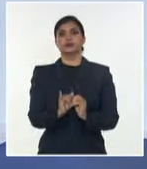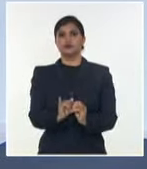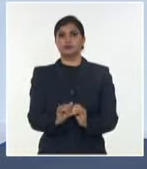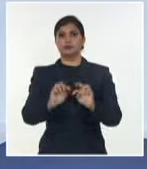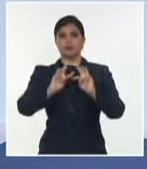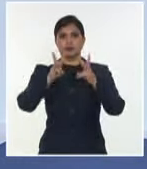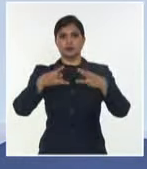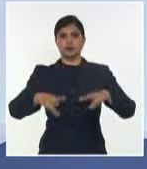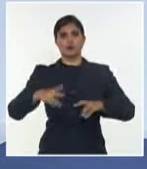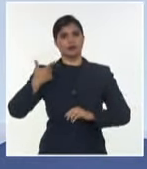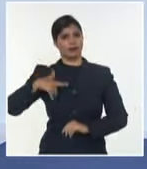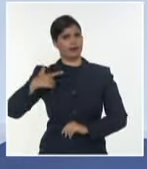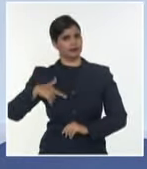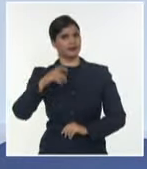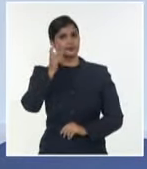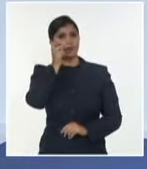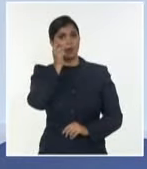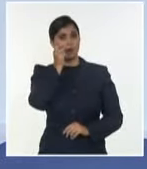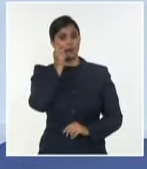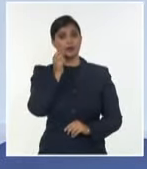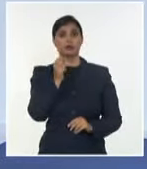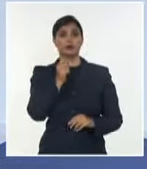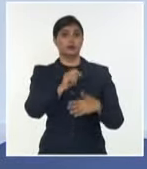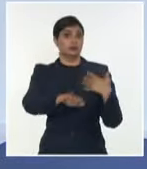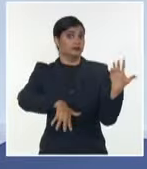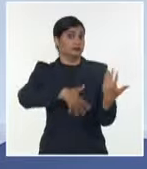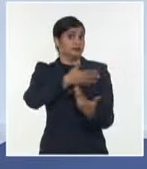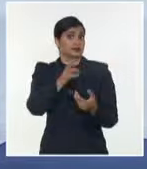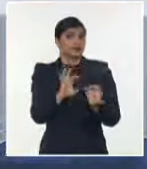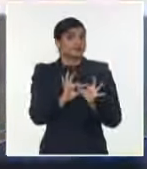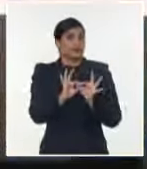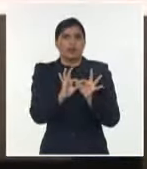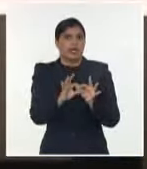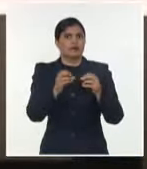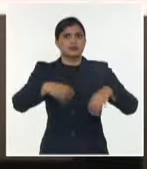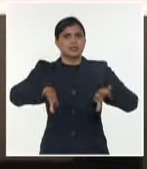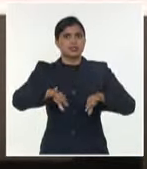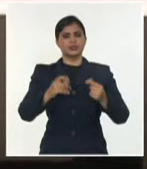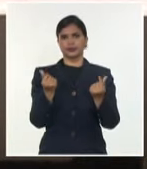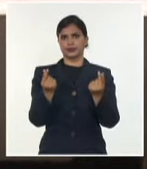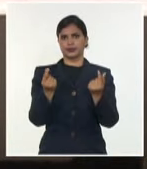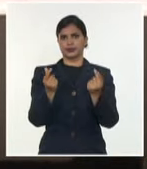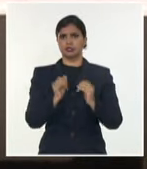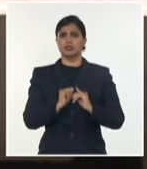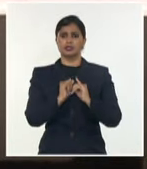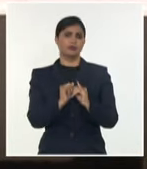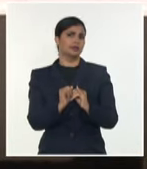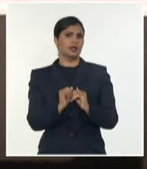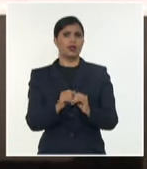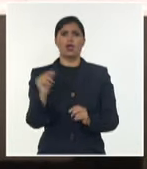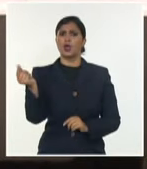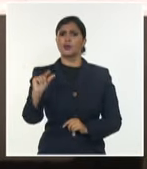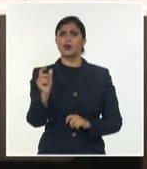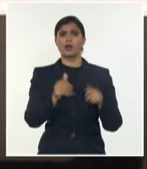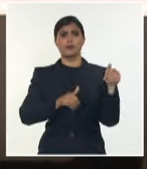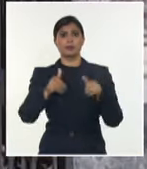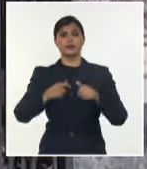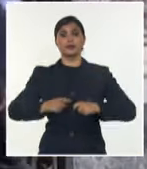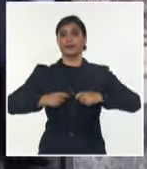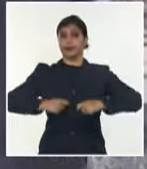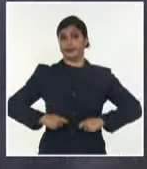argentinos. Cotani deja la cartera económica por diferencias de criterio y alegando escasa participación en las decisiones, tanto de